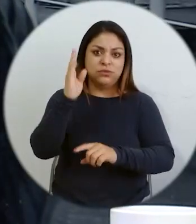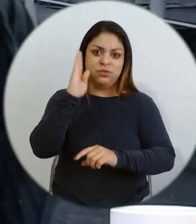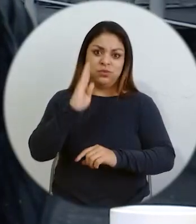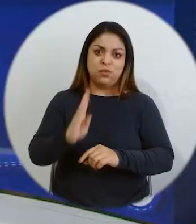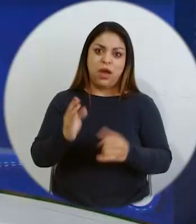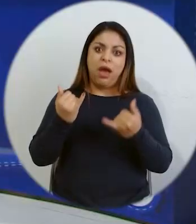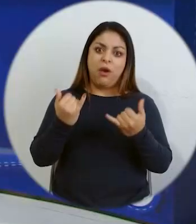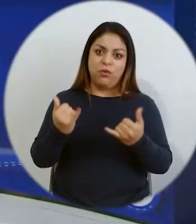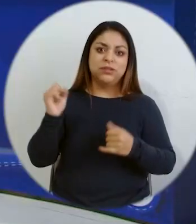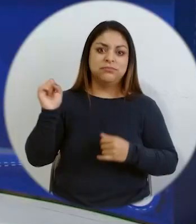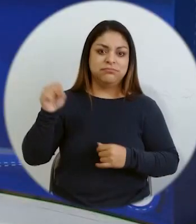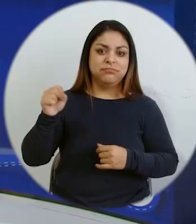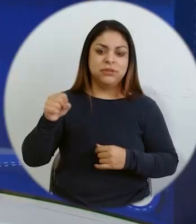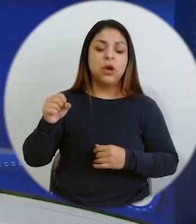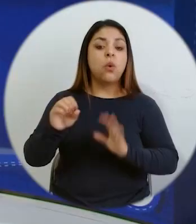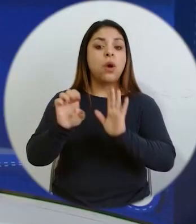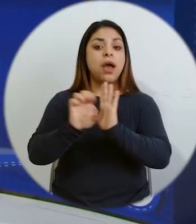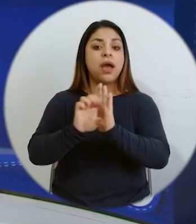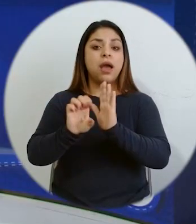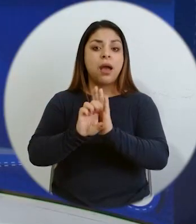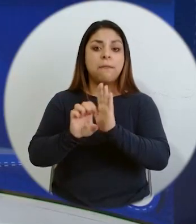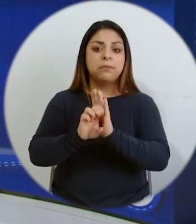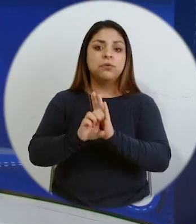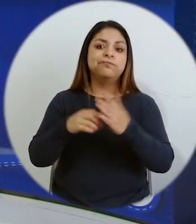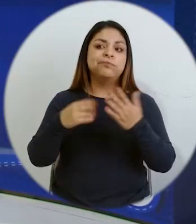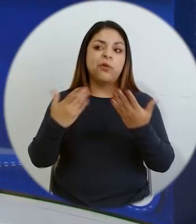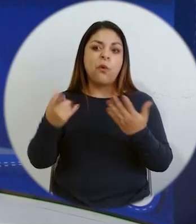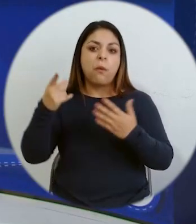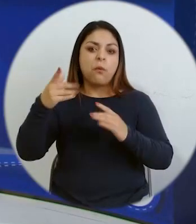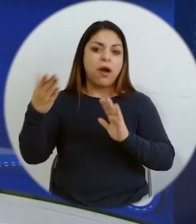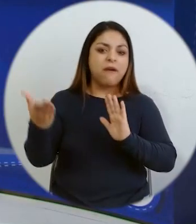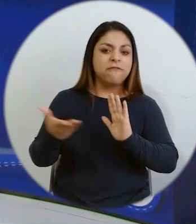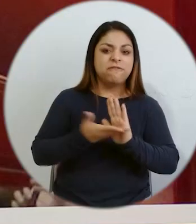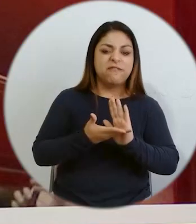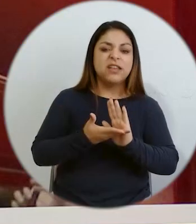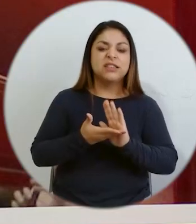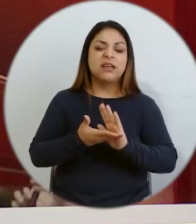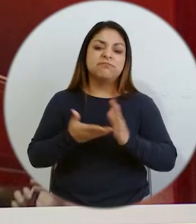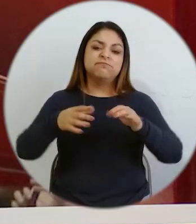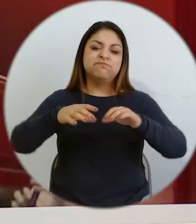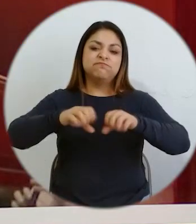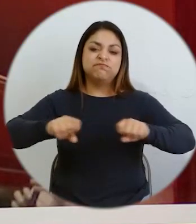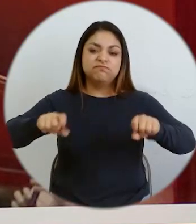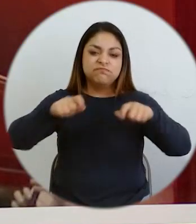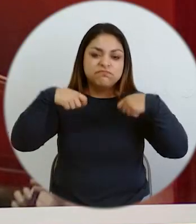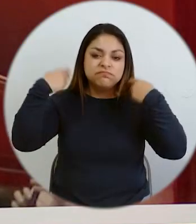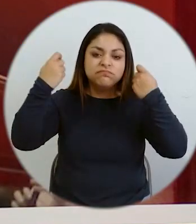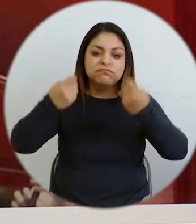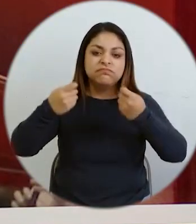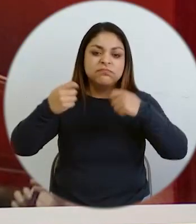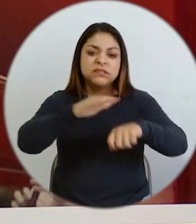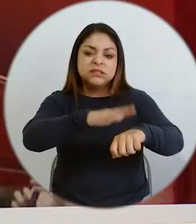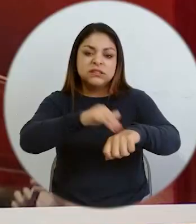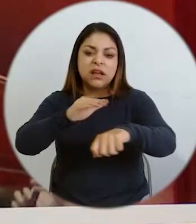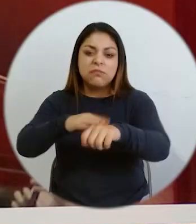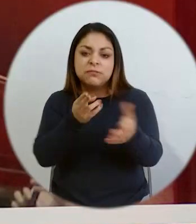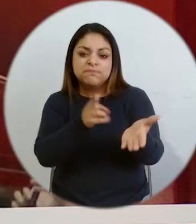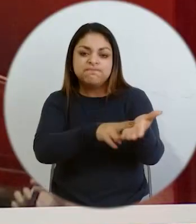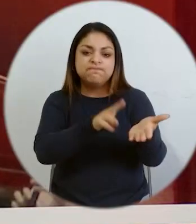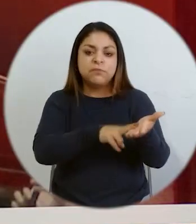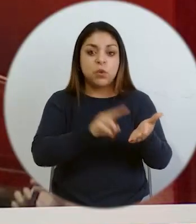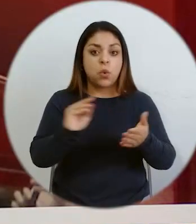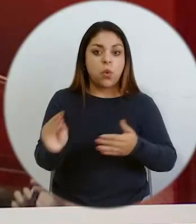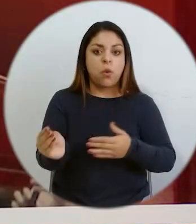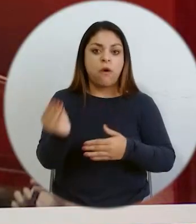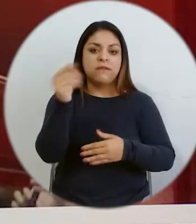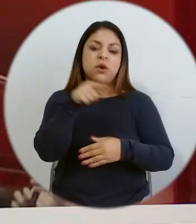nos golpea el crimen organizado, reclutando a jóvenes o siendo estos víctimas directas y colaterales. Son circunstancias